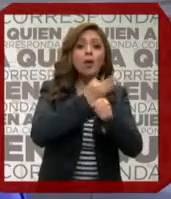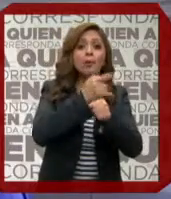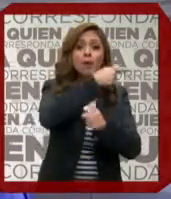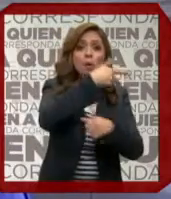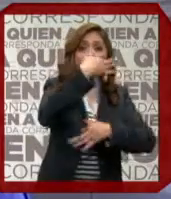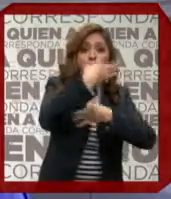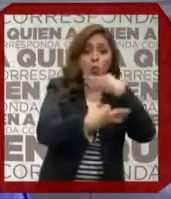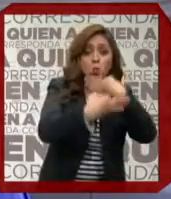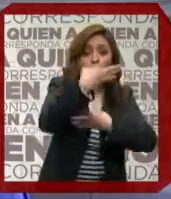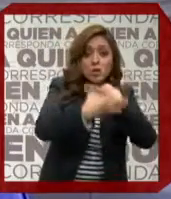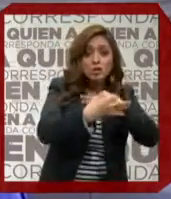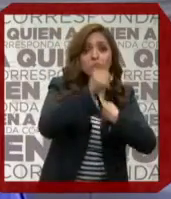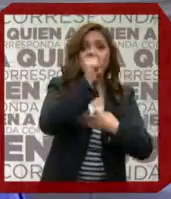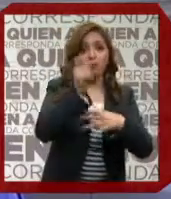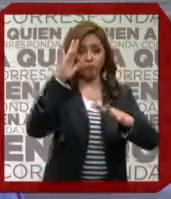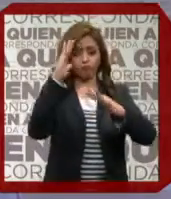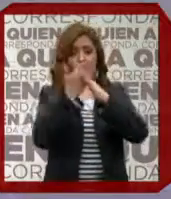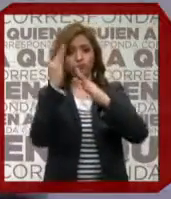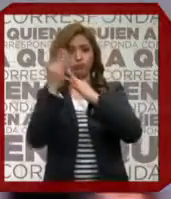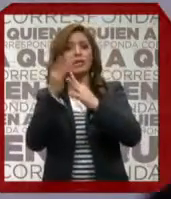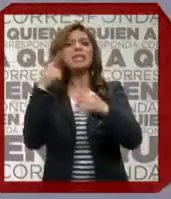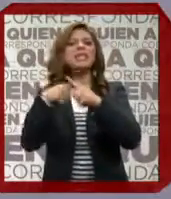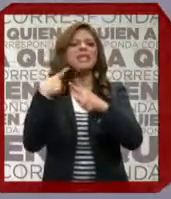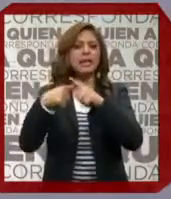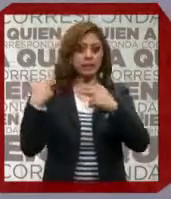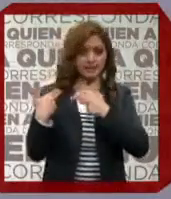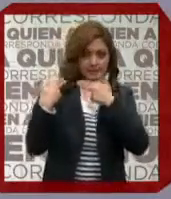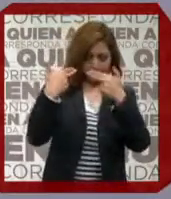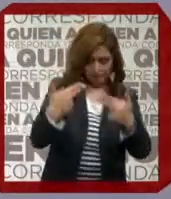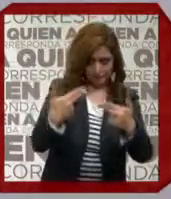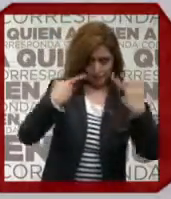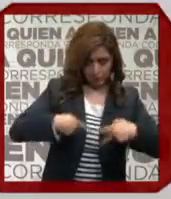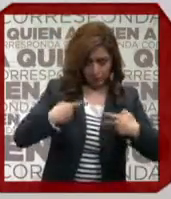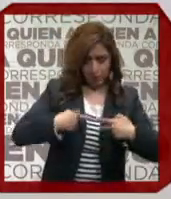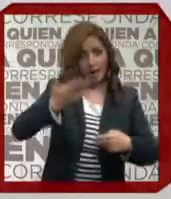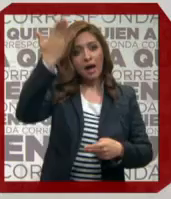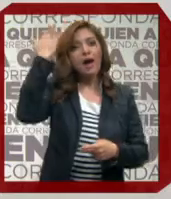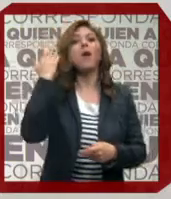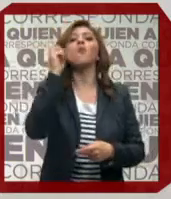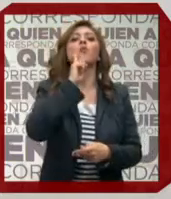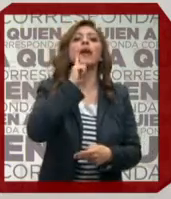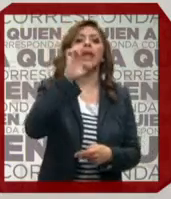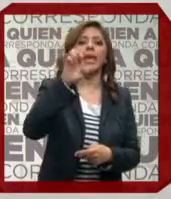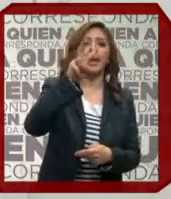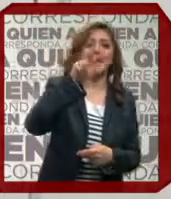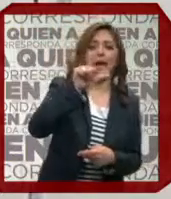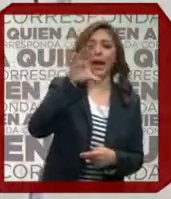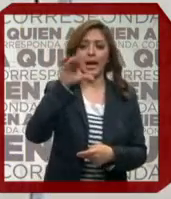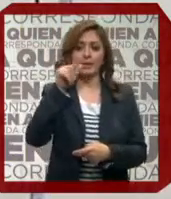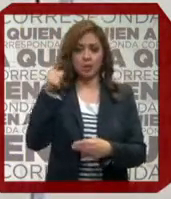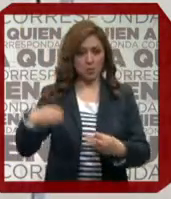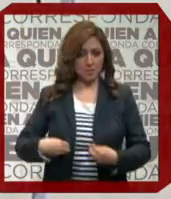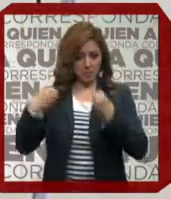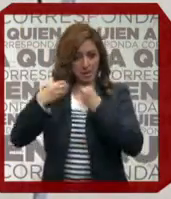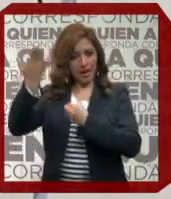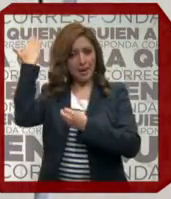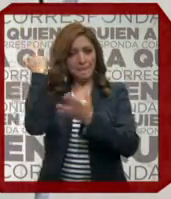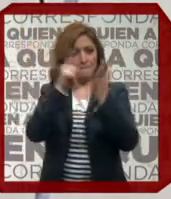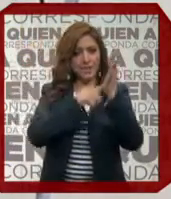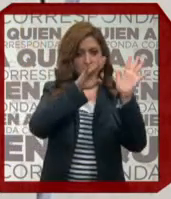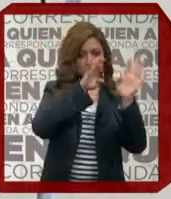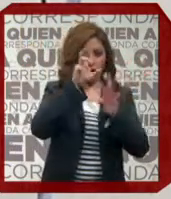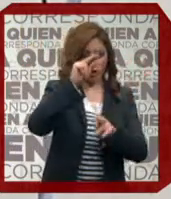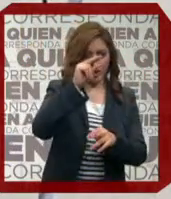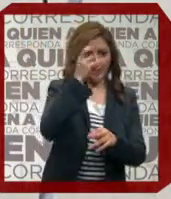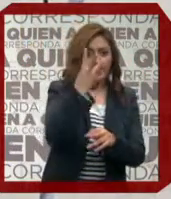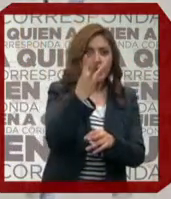juicio de repartición de herederos. Durante algunos años tuvieron como inquilina a la señora Eva Castillo Martínez, quien en 1983 les